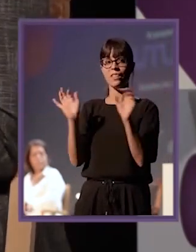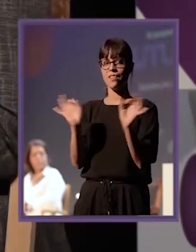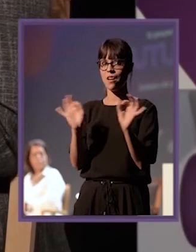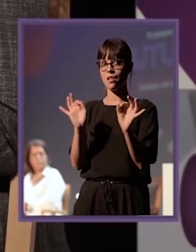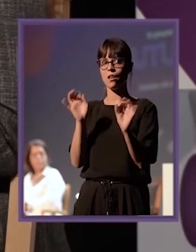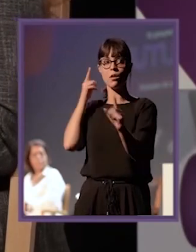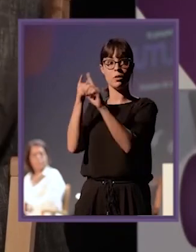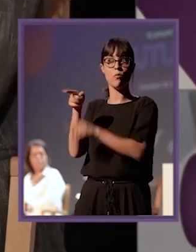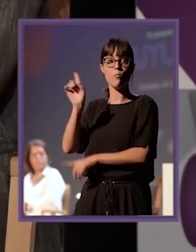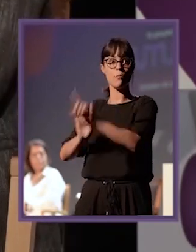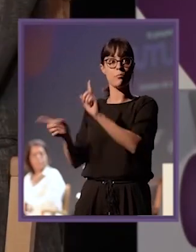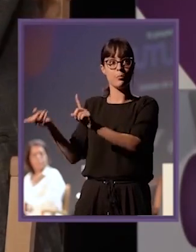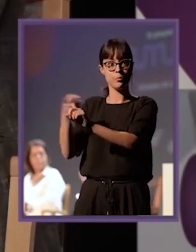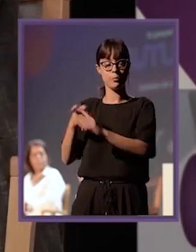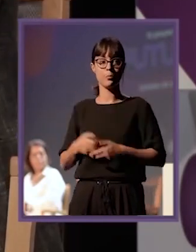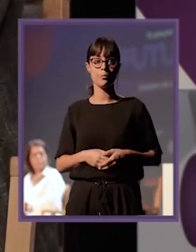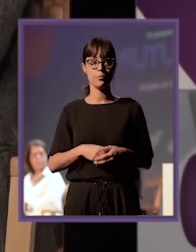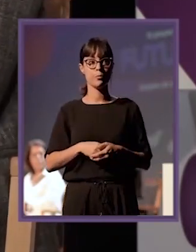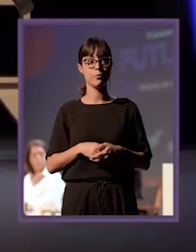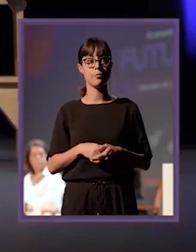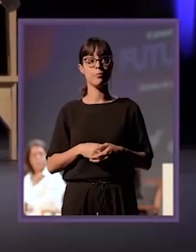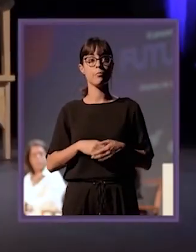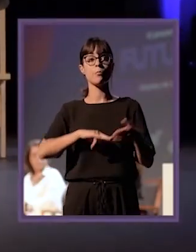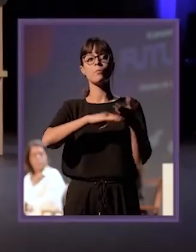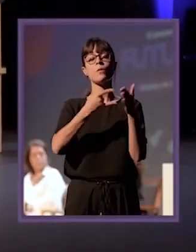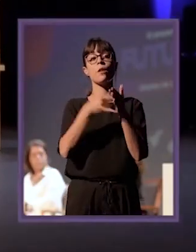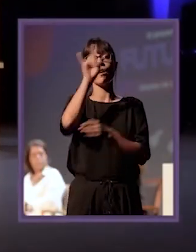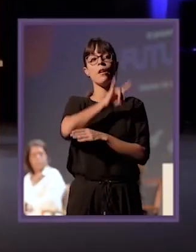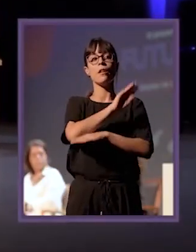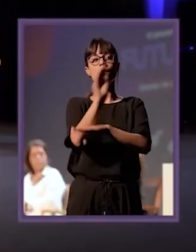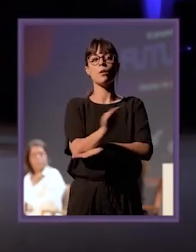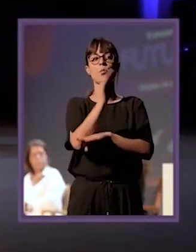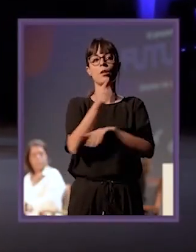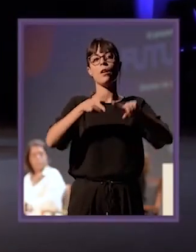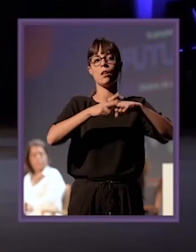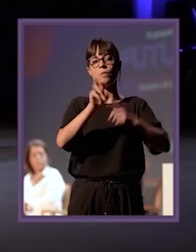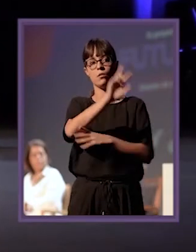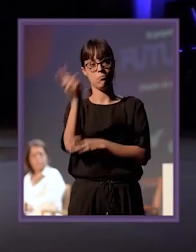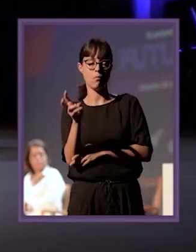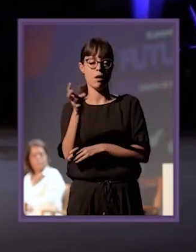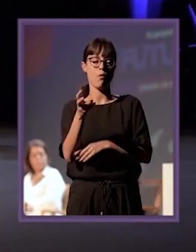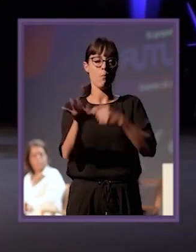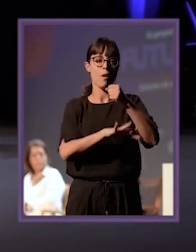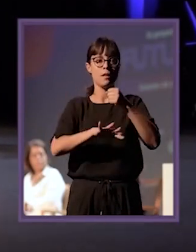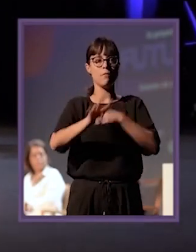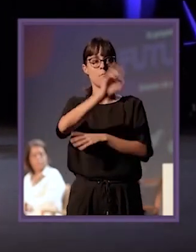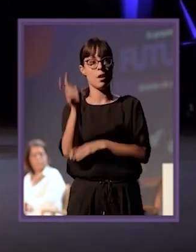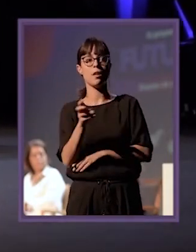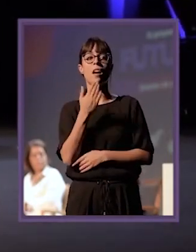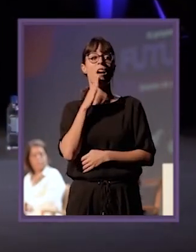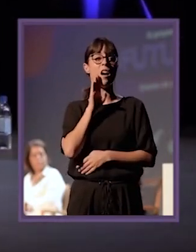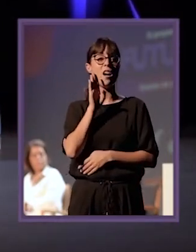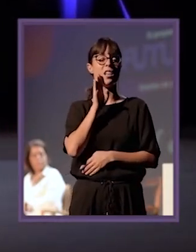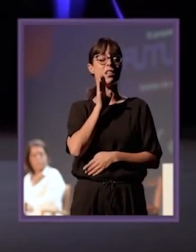a esta problemática. El Canarias Te Cuida tiene varias herramientas, varios ejes. Uno es efectivamente las viviendas